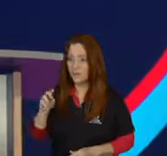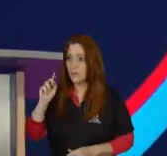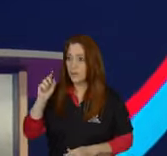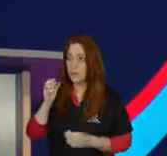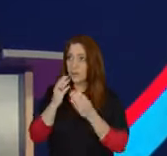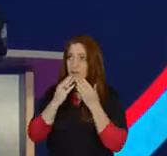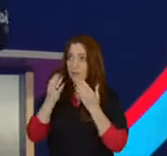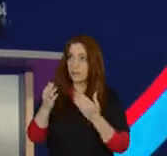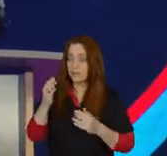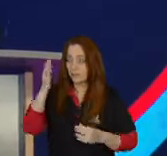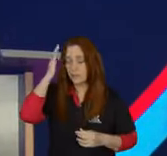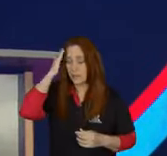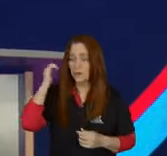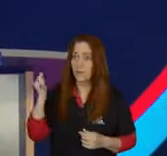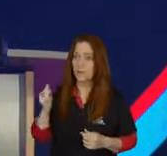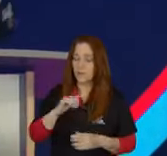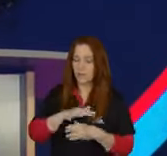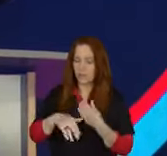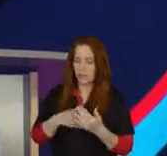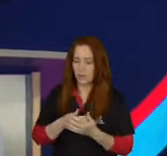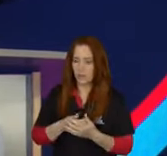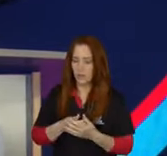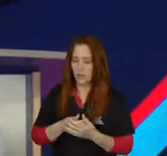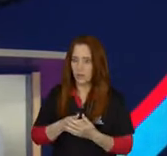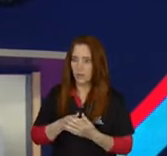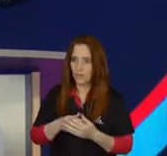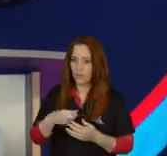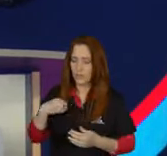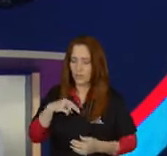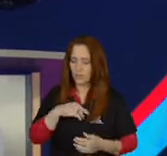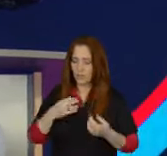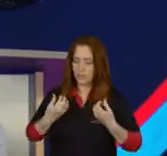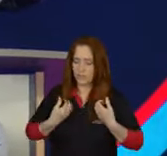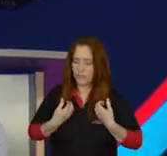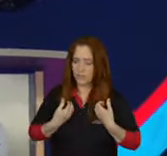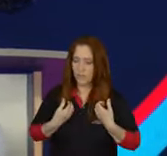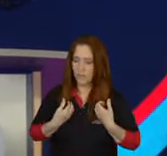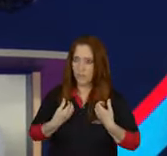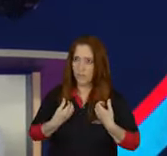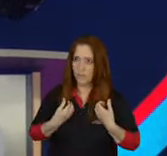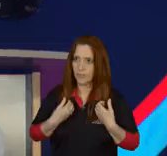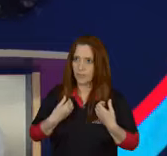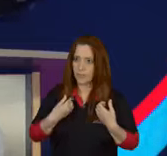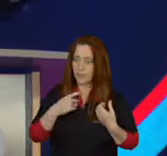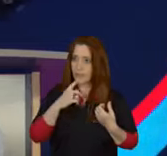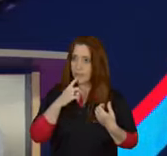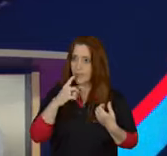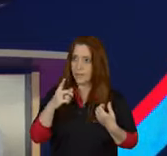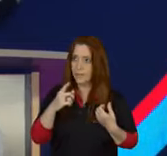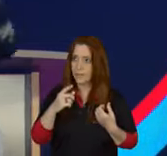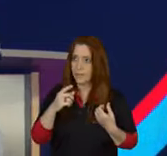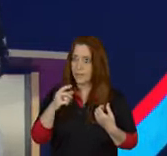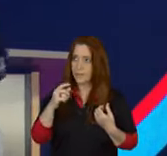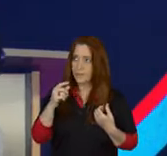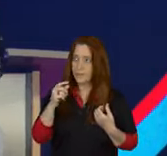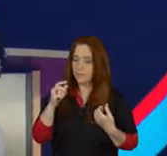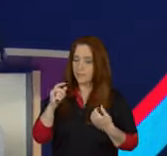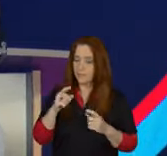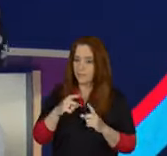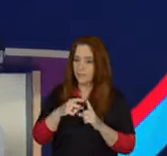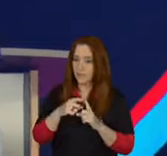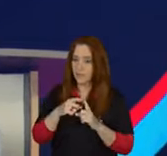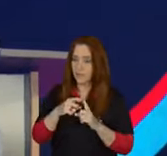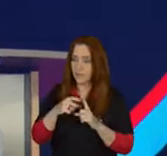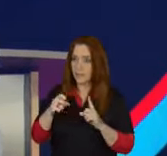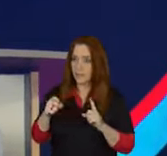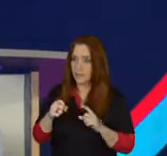das, porque todo lo que tenemos de tu mano lo hemos recibido, Señor, y no nos negamos a entregarlo para atrás, Señor,